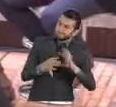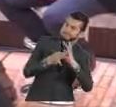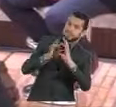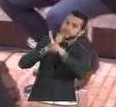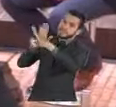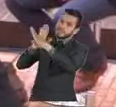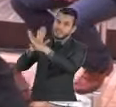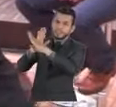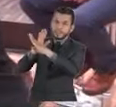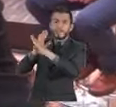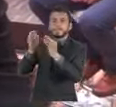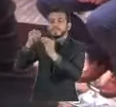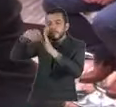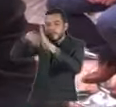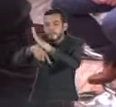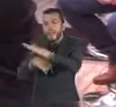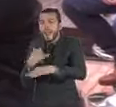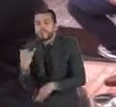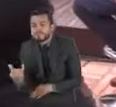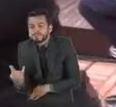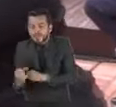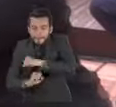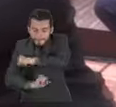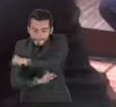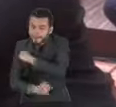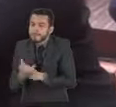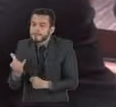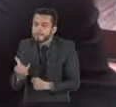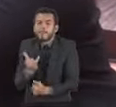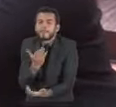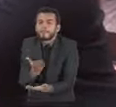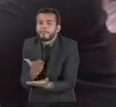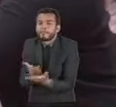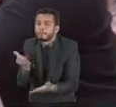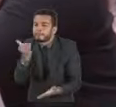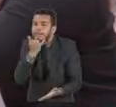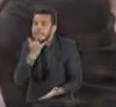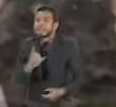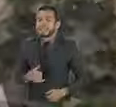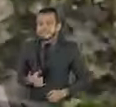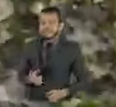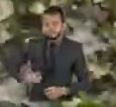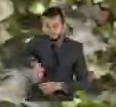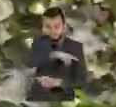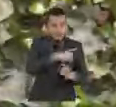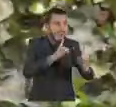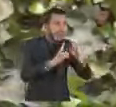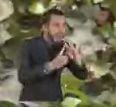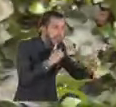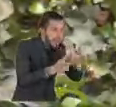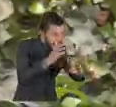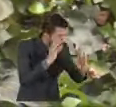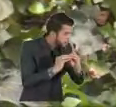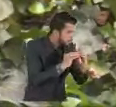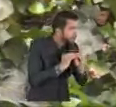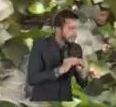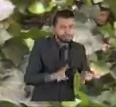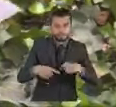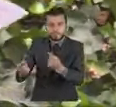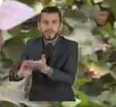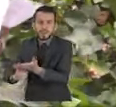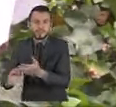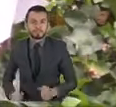con los problemas estructurales de la ciudad mediante un mecanismo amplio de diálogo y concertación. Tercero,